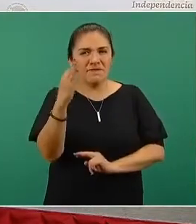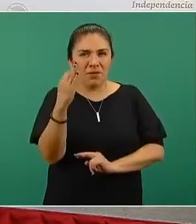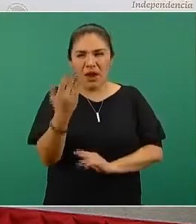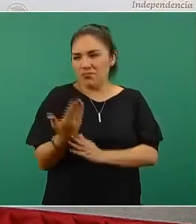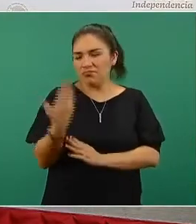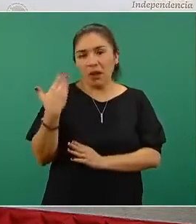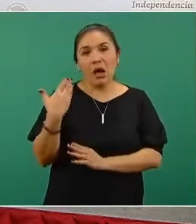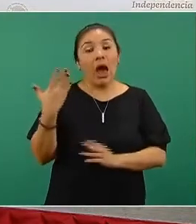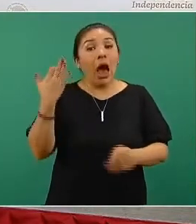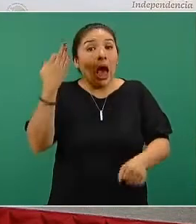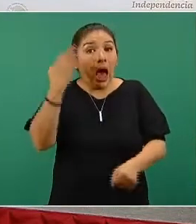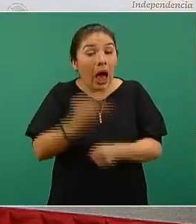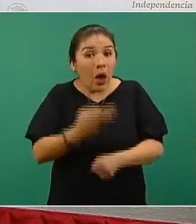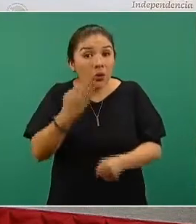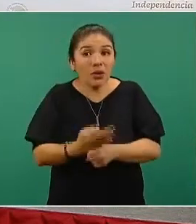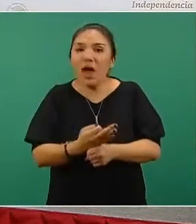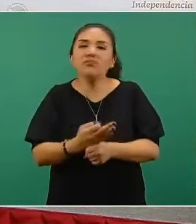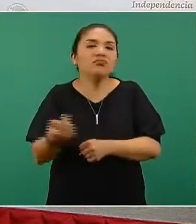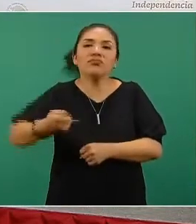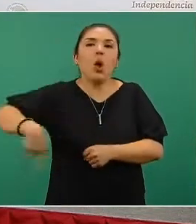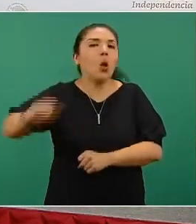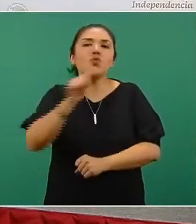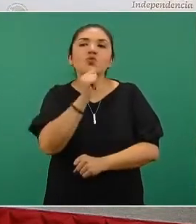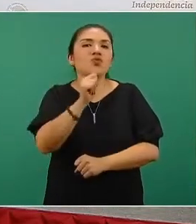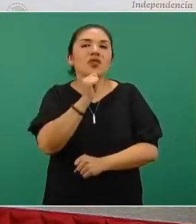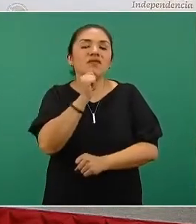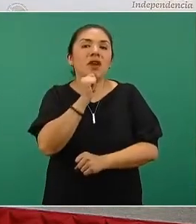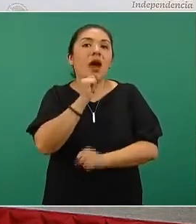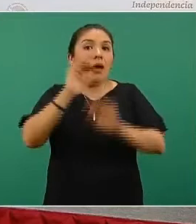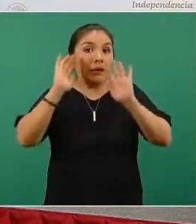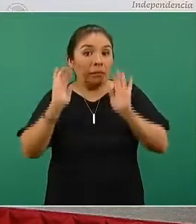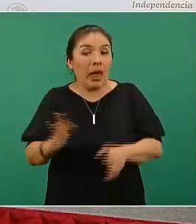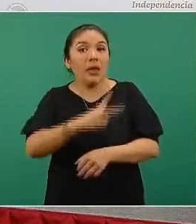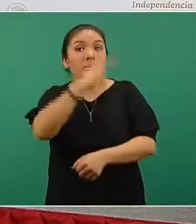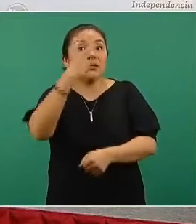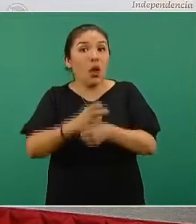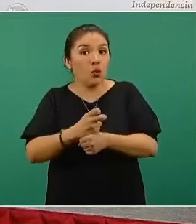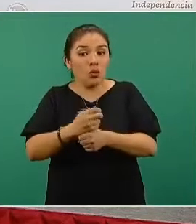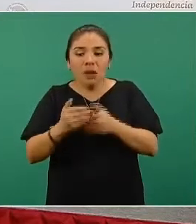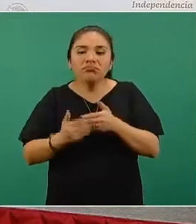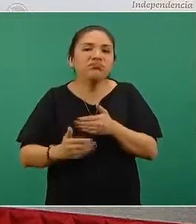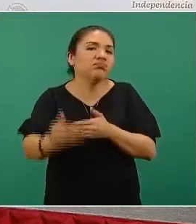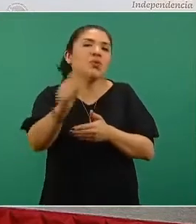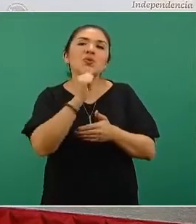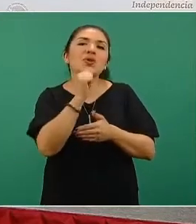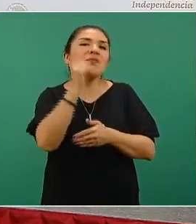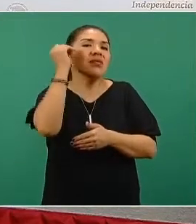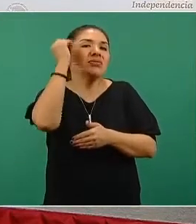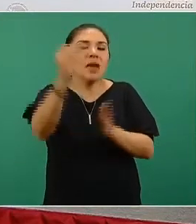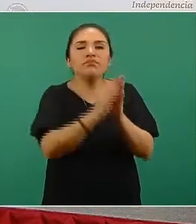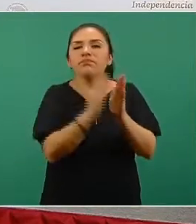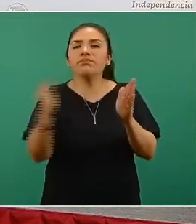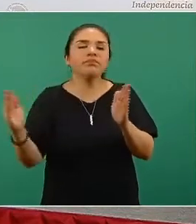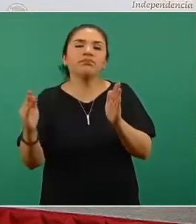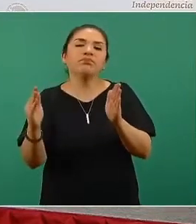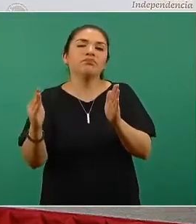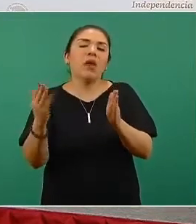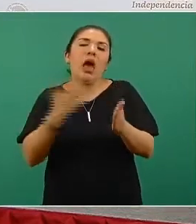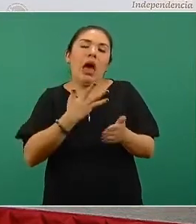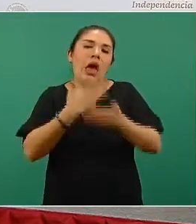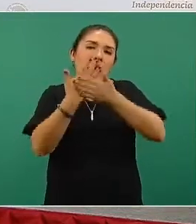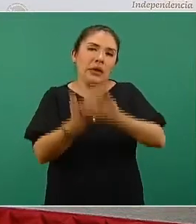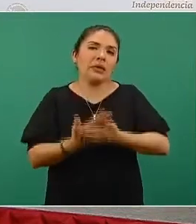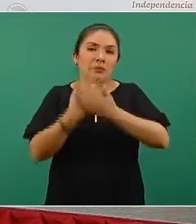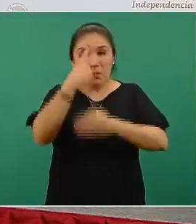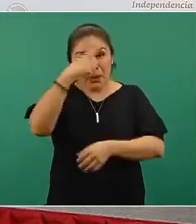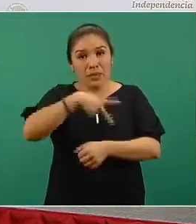febrero, ninguno de estos tienen o todavía cumplen la necesidad de tener